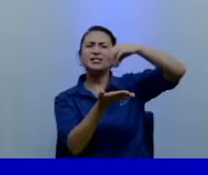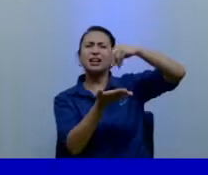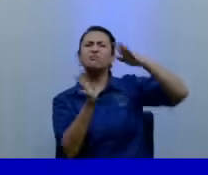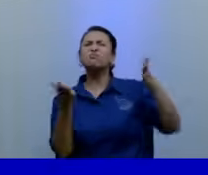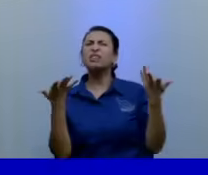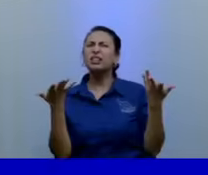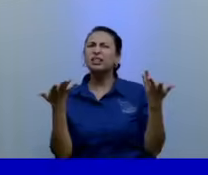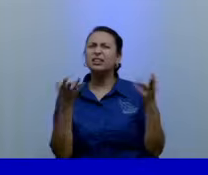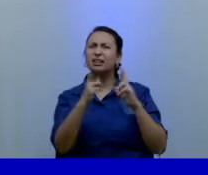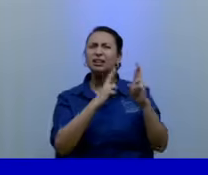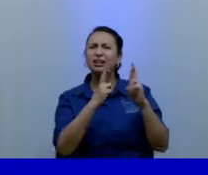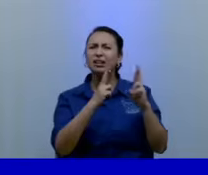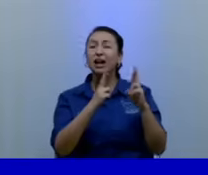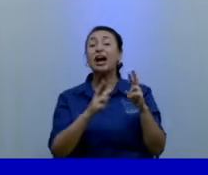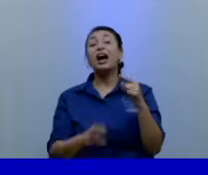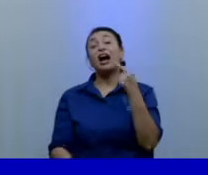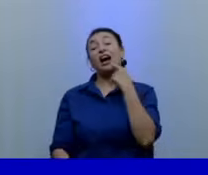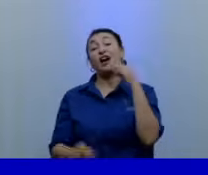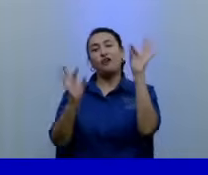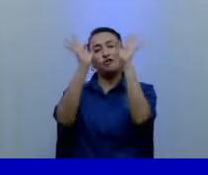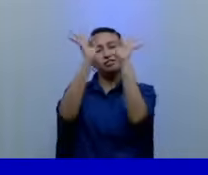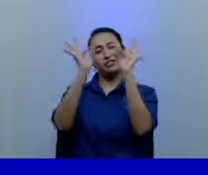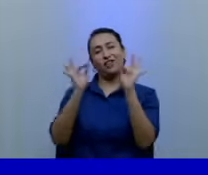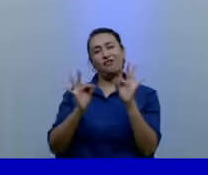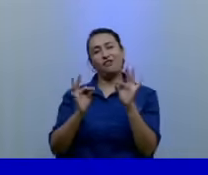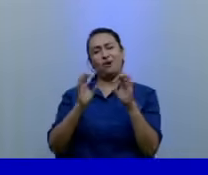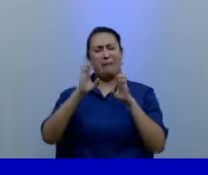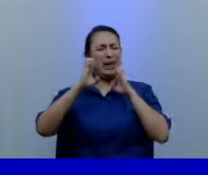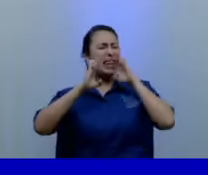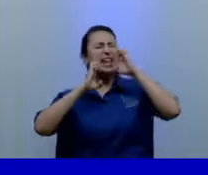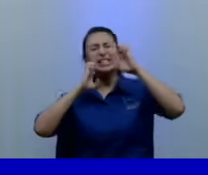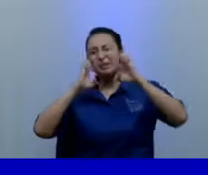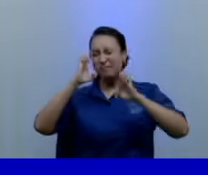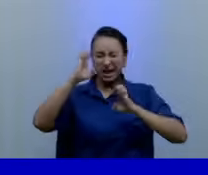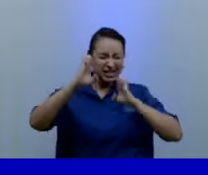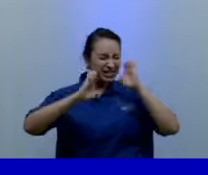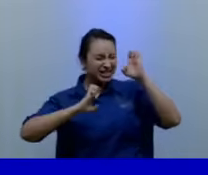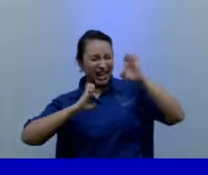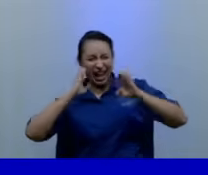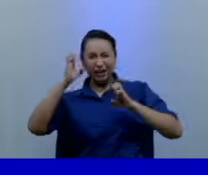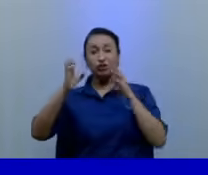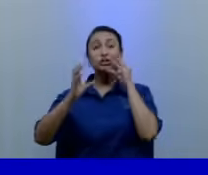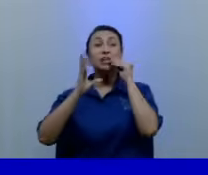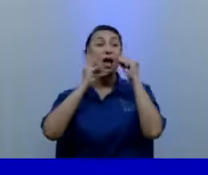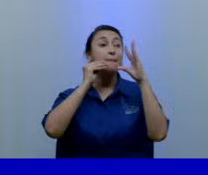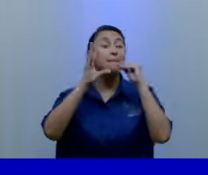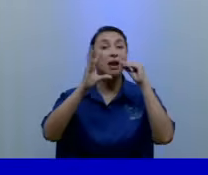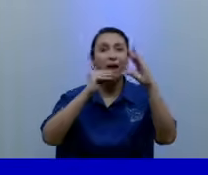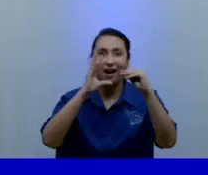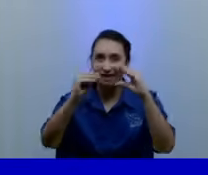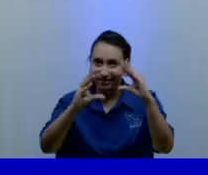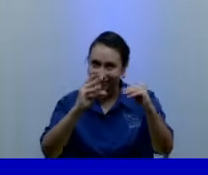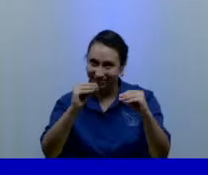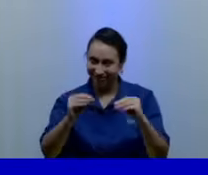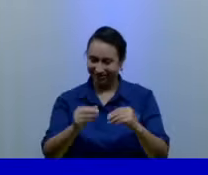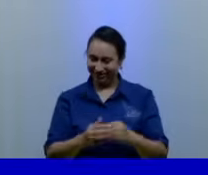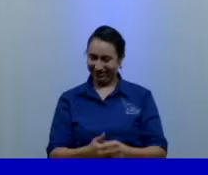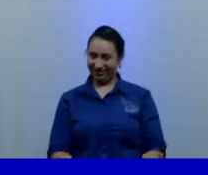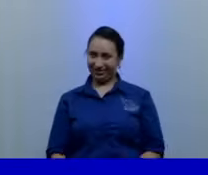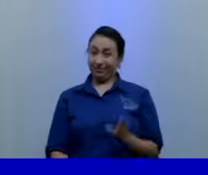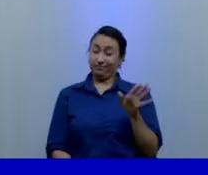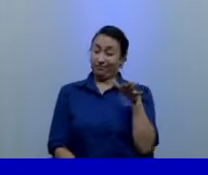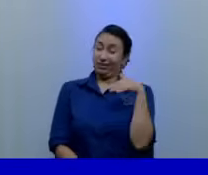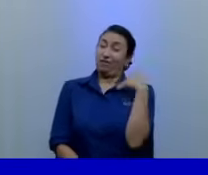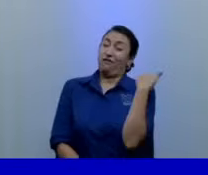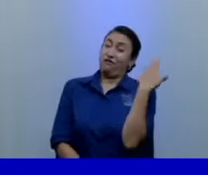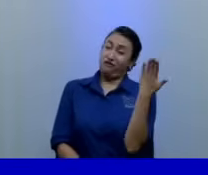¿Ah? Con nuestra forma de hablar, de expresarnos, hermano, de bendecir, hombre. Y fíjense que